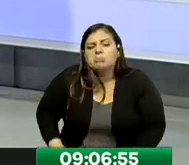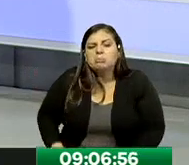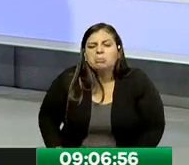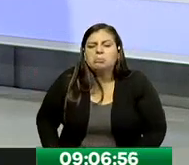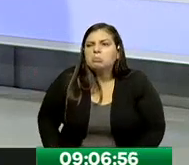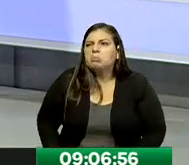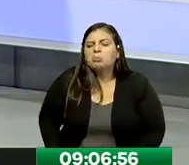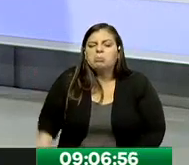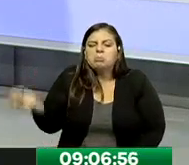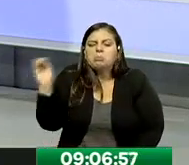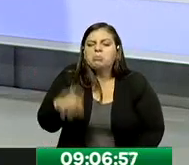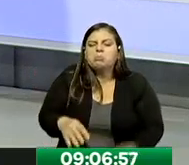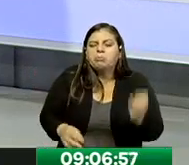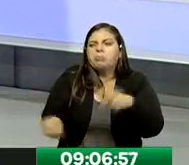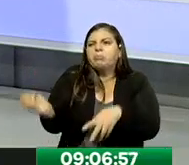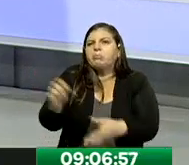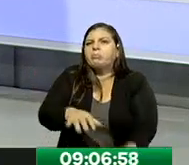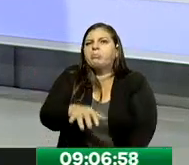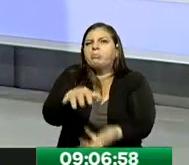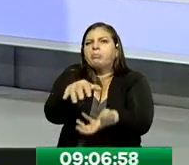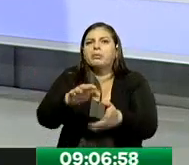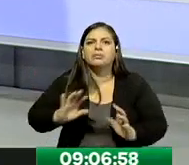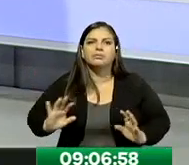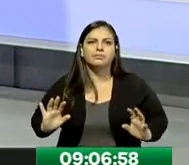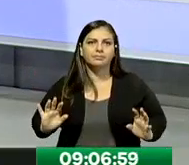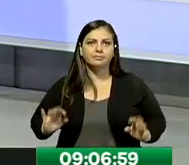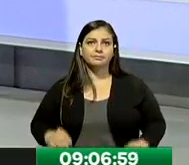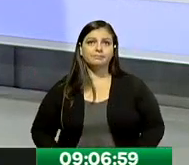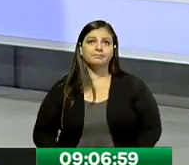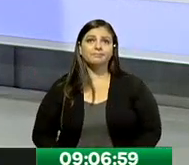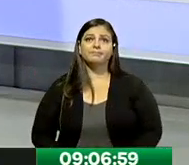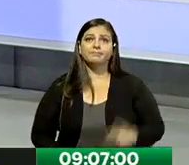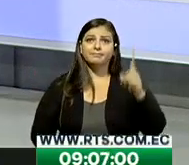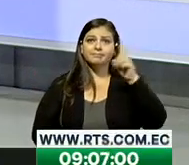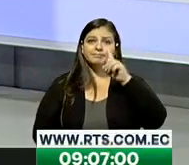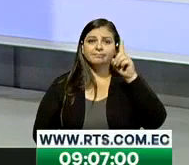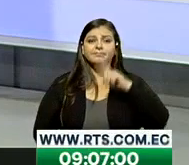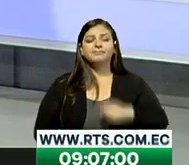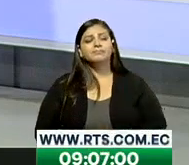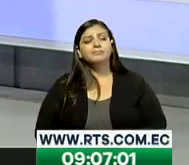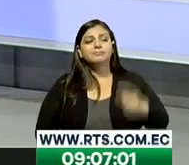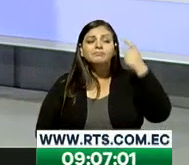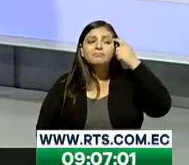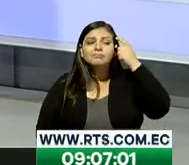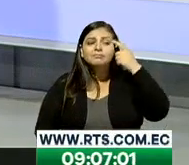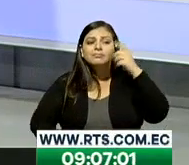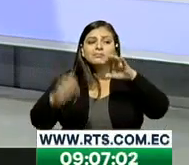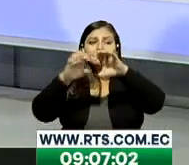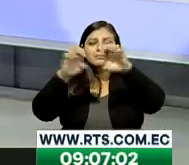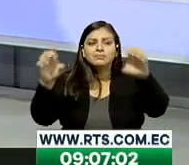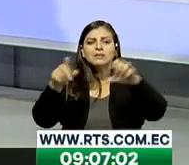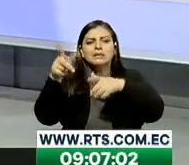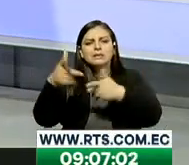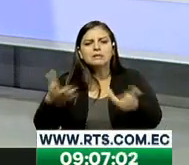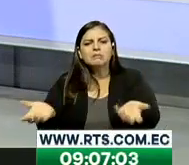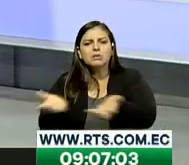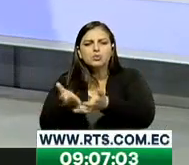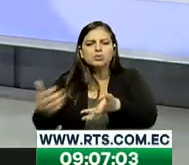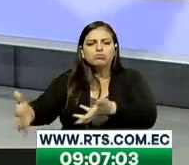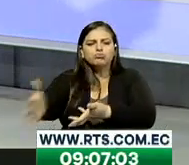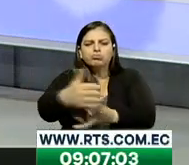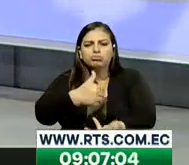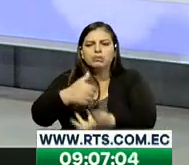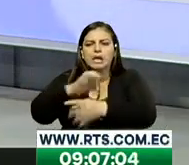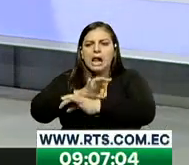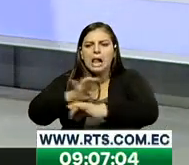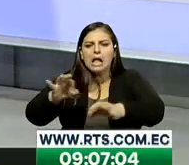y ordene a Puerto Limpio que se abastezca del número suficiente de vehículos pequeños, los pequeños estoy hablando, los